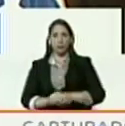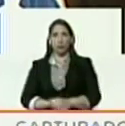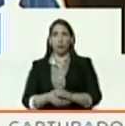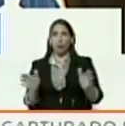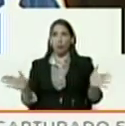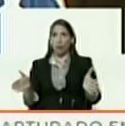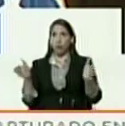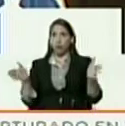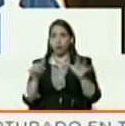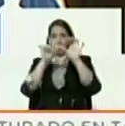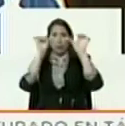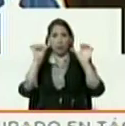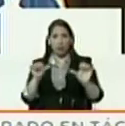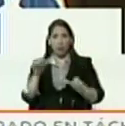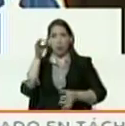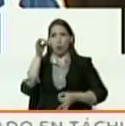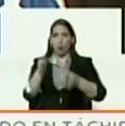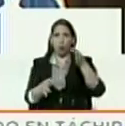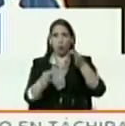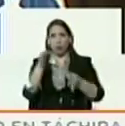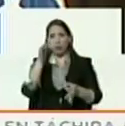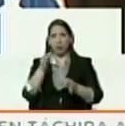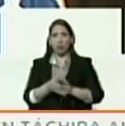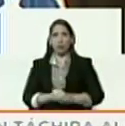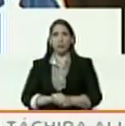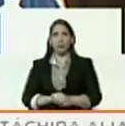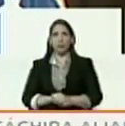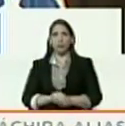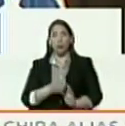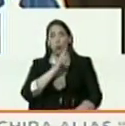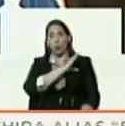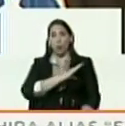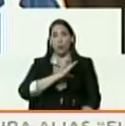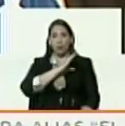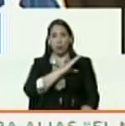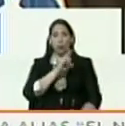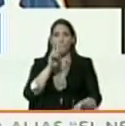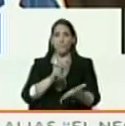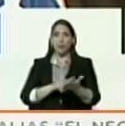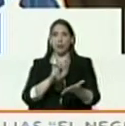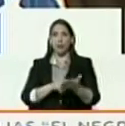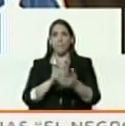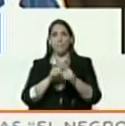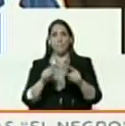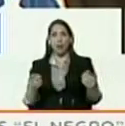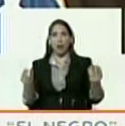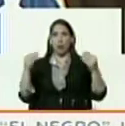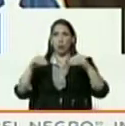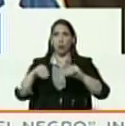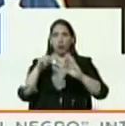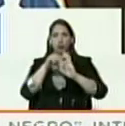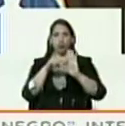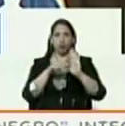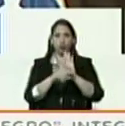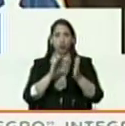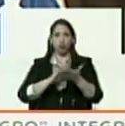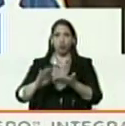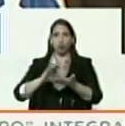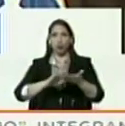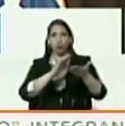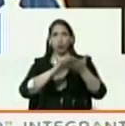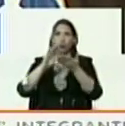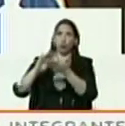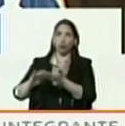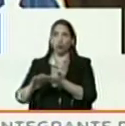exhortar al sistema de justicia mediante la Comisión de la Verdad para que acuerde medidas de solución de privación de